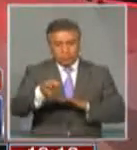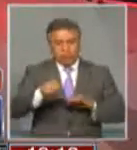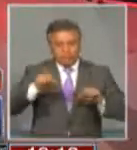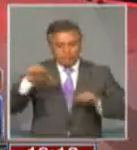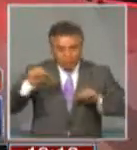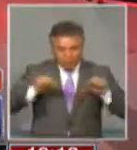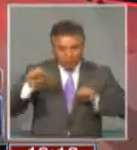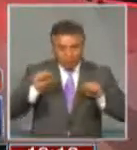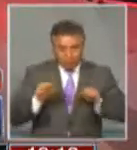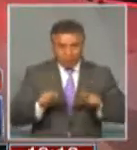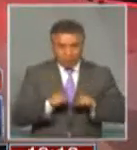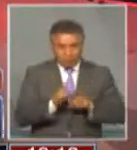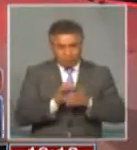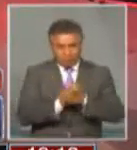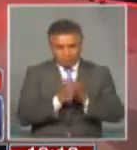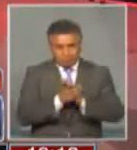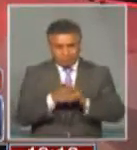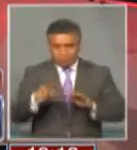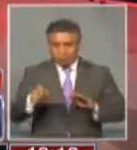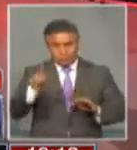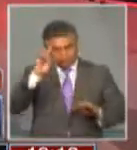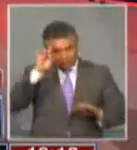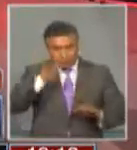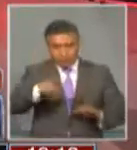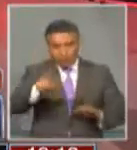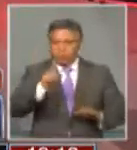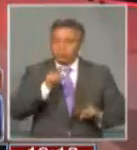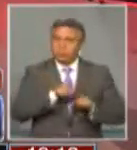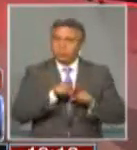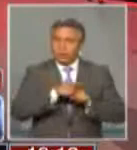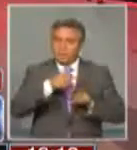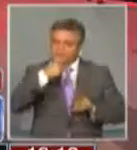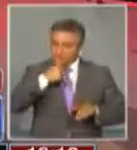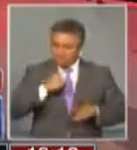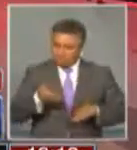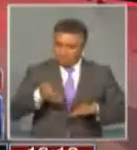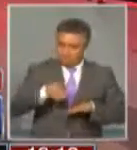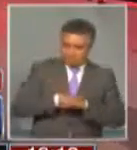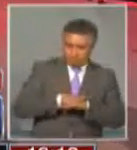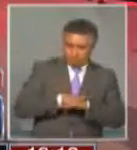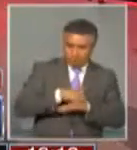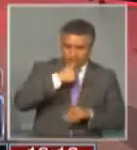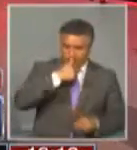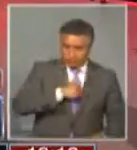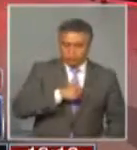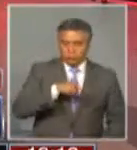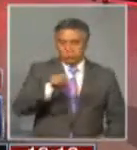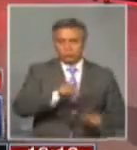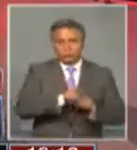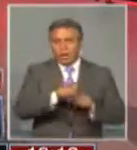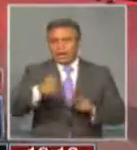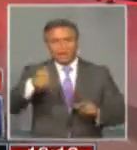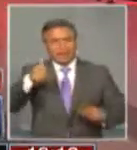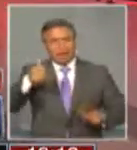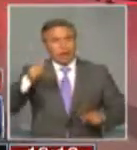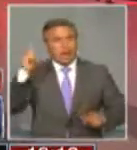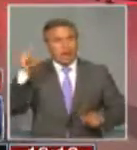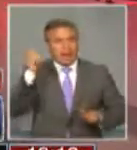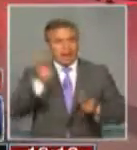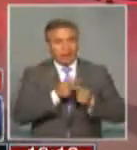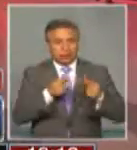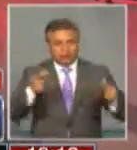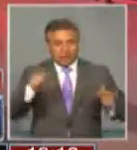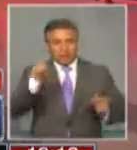político? Porque alguien tapó esto, usted lo está diciendo. Si no se llega a lo mejor al director nacional de